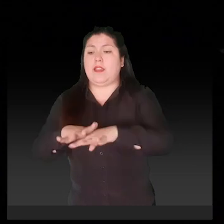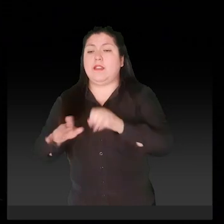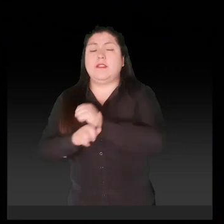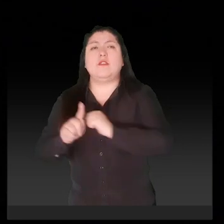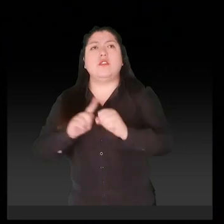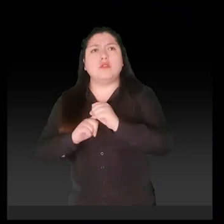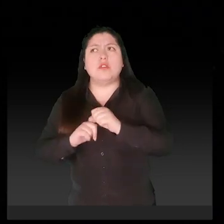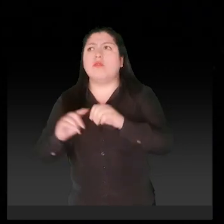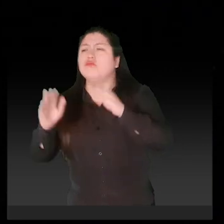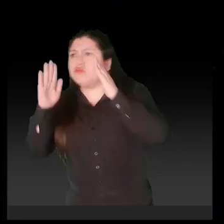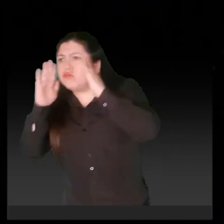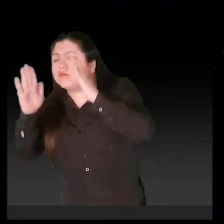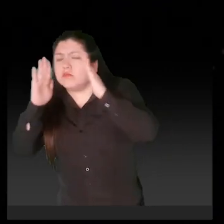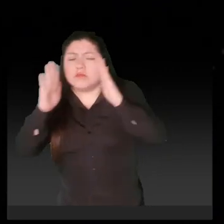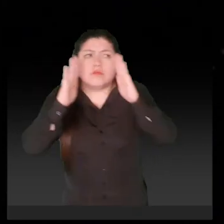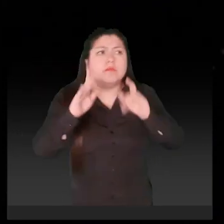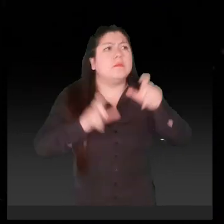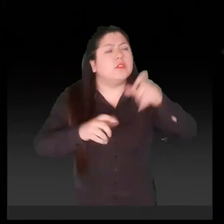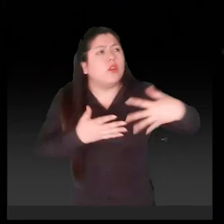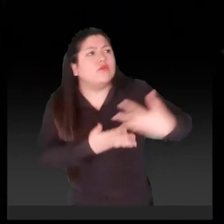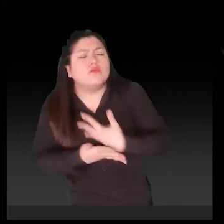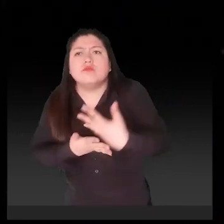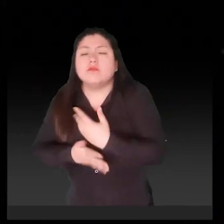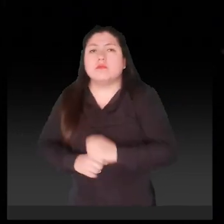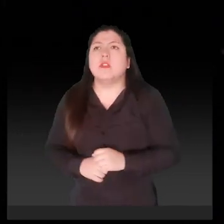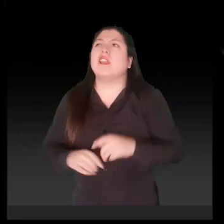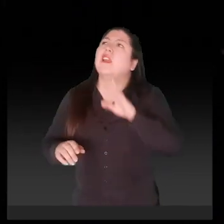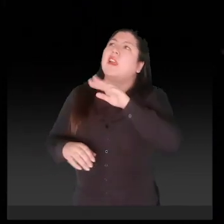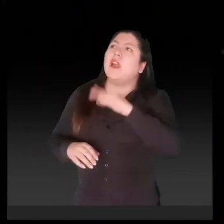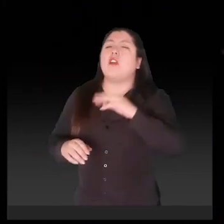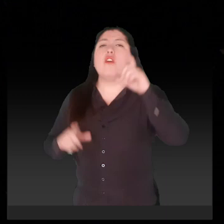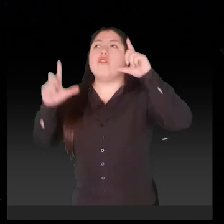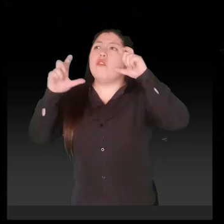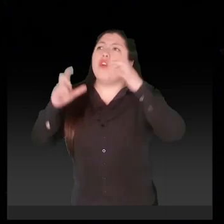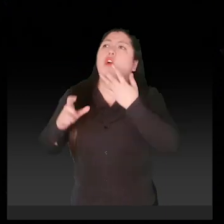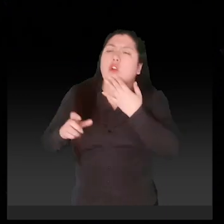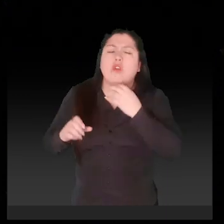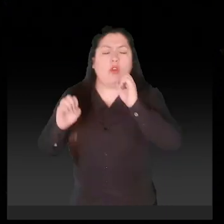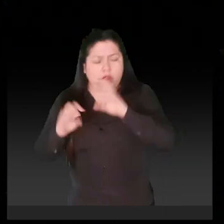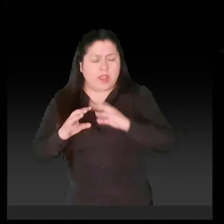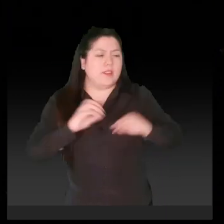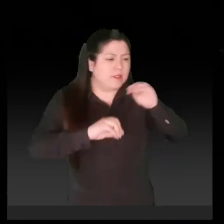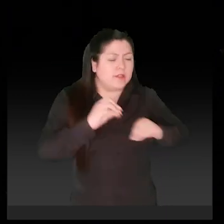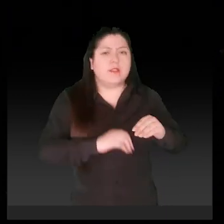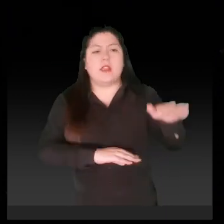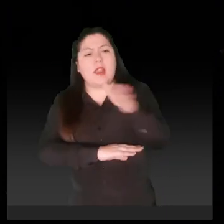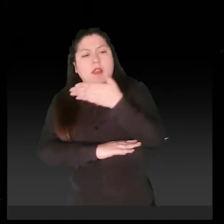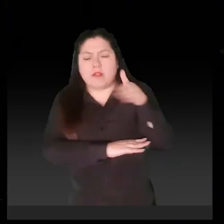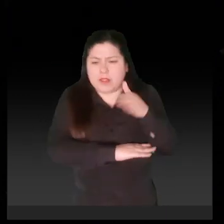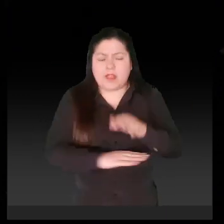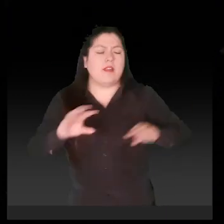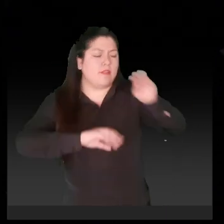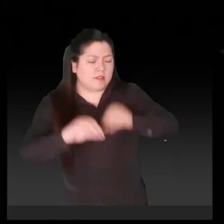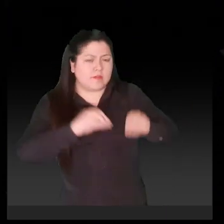lanzamos. Fuimos escuchando a la gente. Encontramos que la gente quería una foto a color. Implementamos obviamente nuestra bandera, los datos